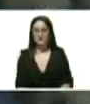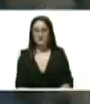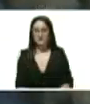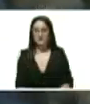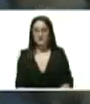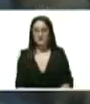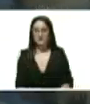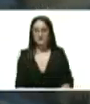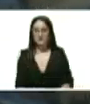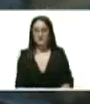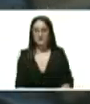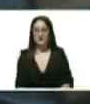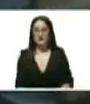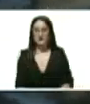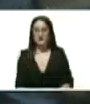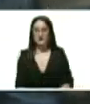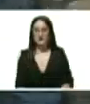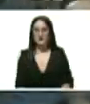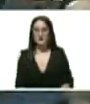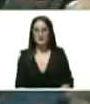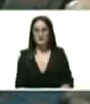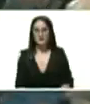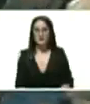De síntomas de recuperación.